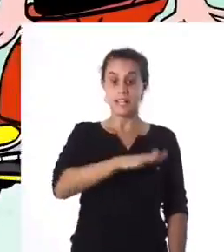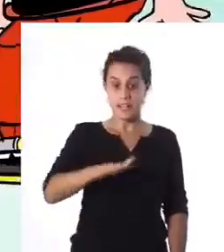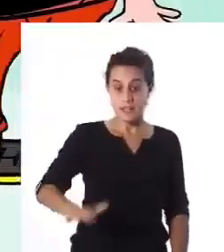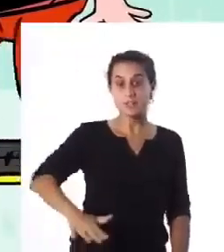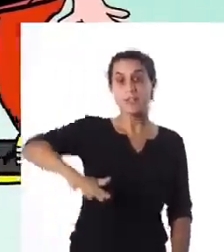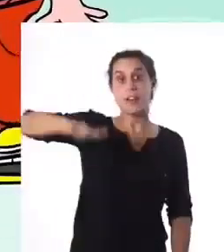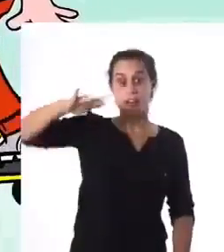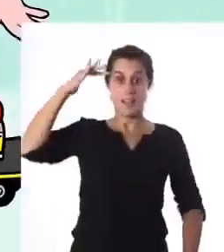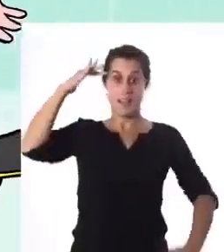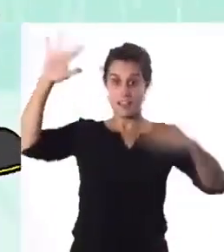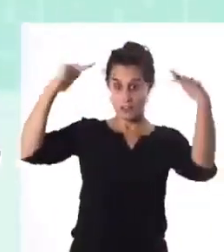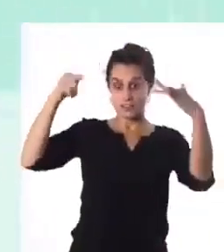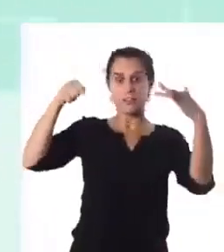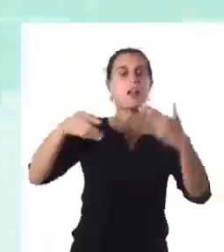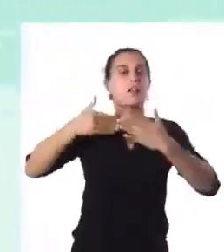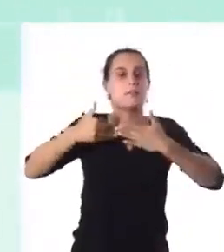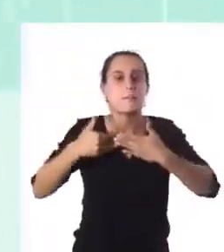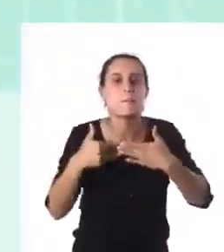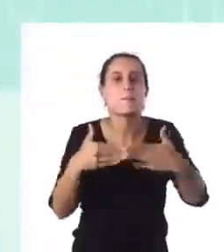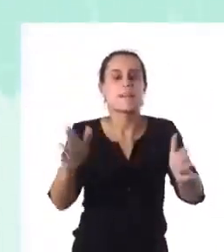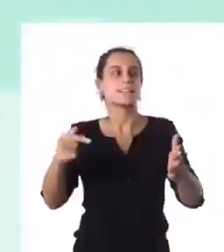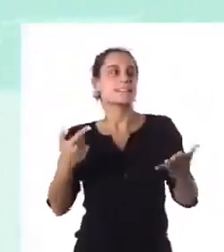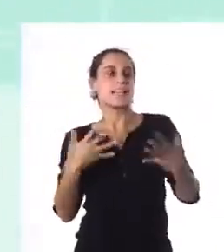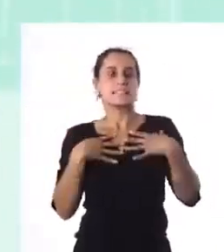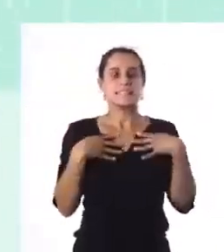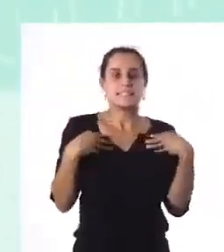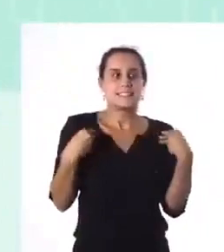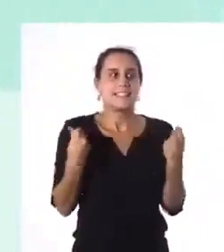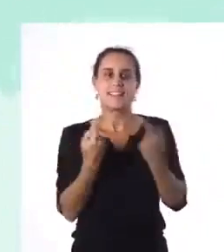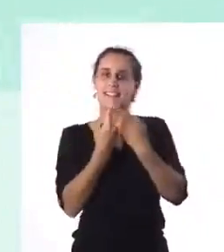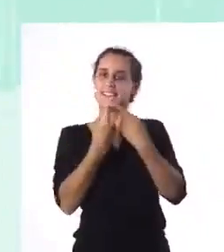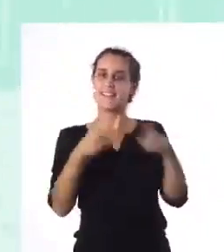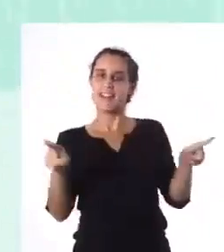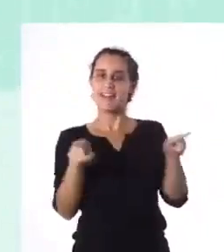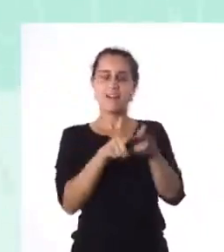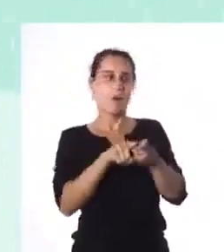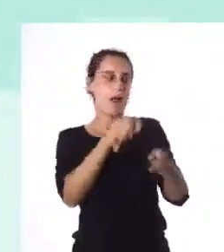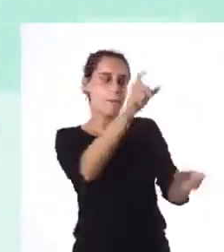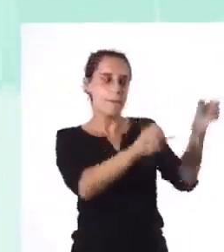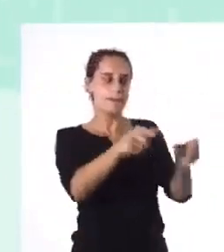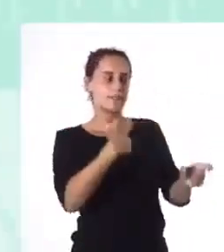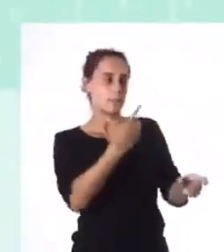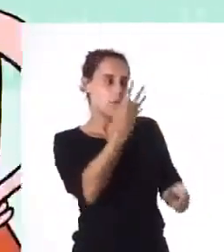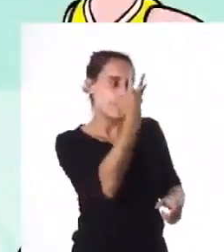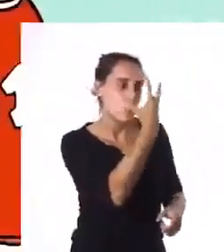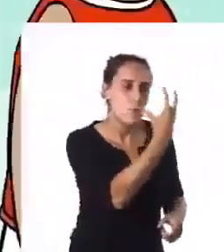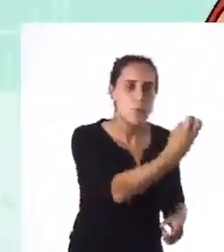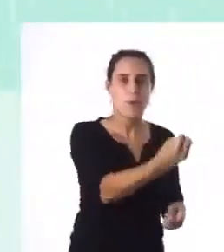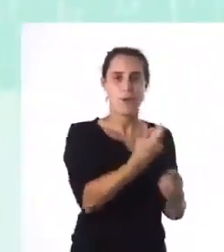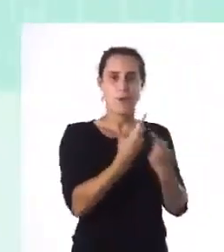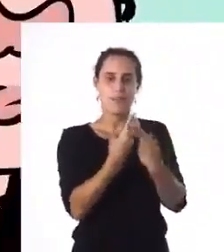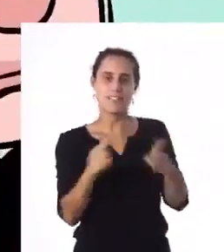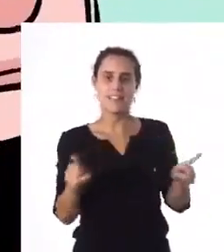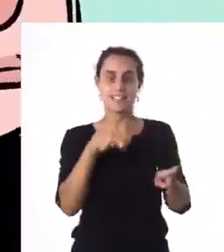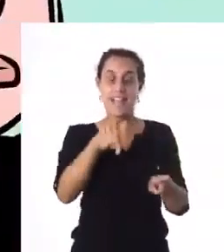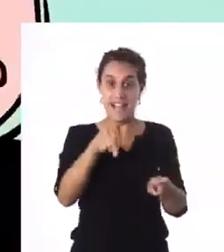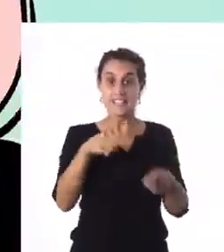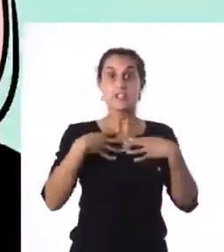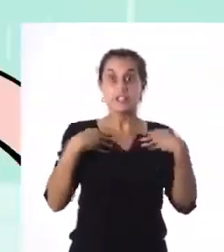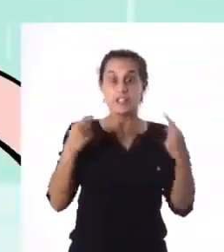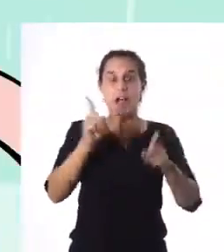A partir de la pubertad, muchos jóvenes comienzan a experimentar nuevos sentimientos de atracción hacia otras personas. Estos